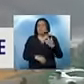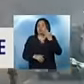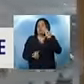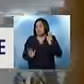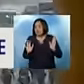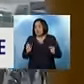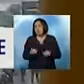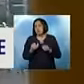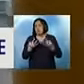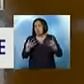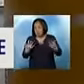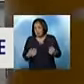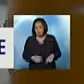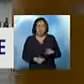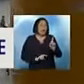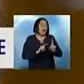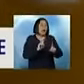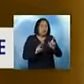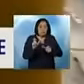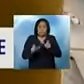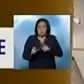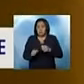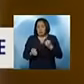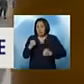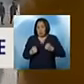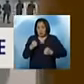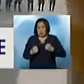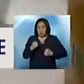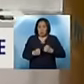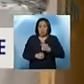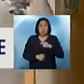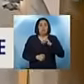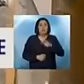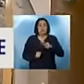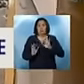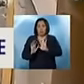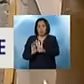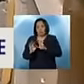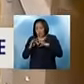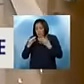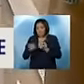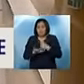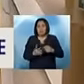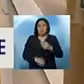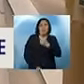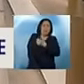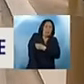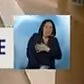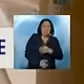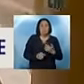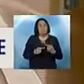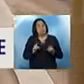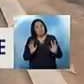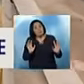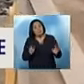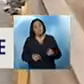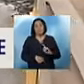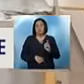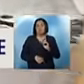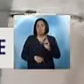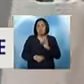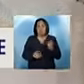podido determinar. Hay algunas personas que vienen corriendo aquí señalando de que tienen a familiares, a personas con golpes, pero no, en realidad los